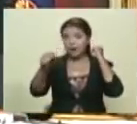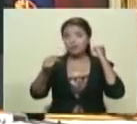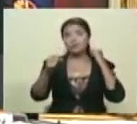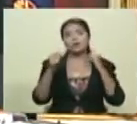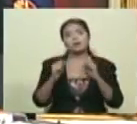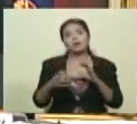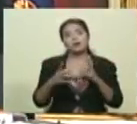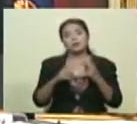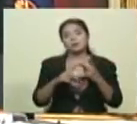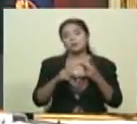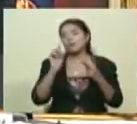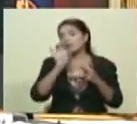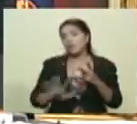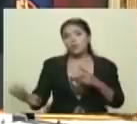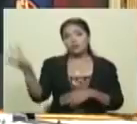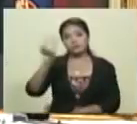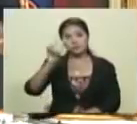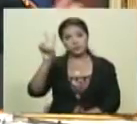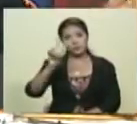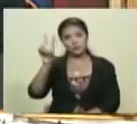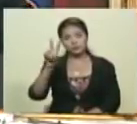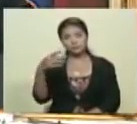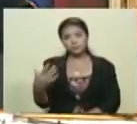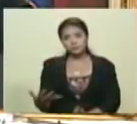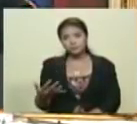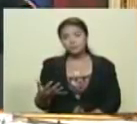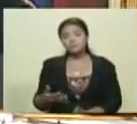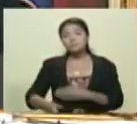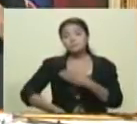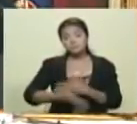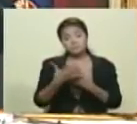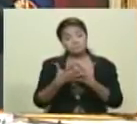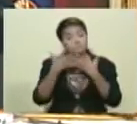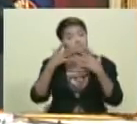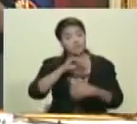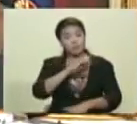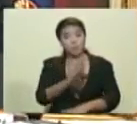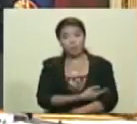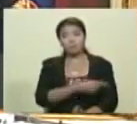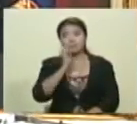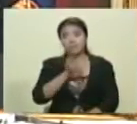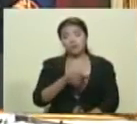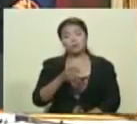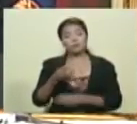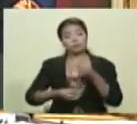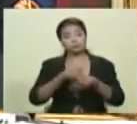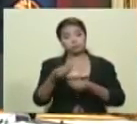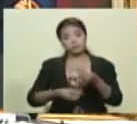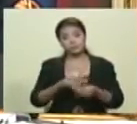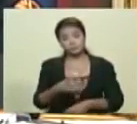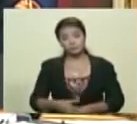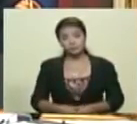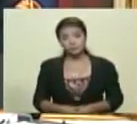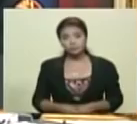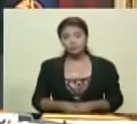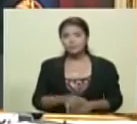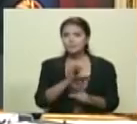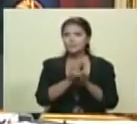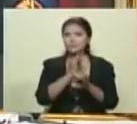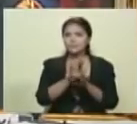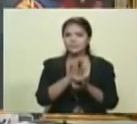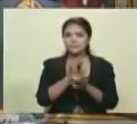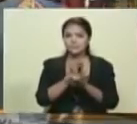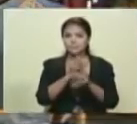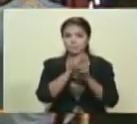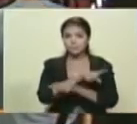consulados de nuestro país y a un gran poder que hay que constituir. Por las redes sociales le